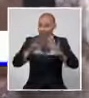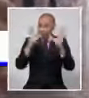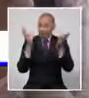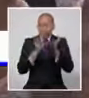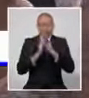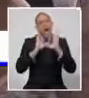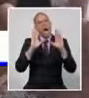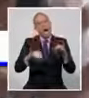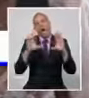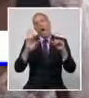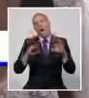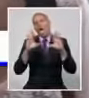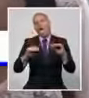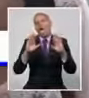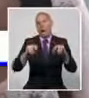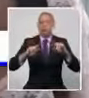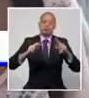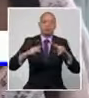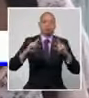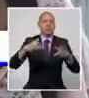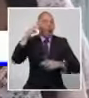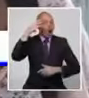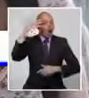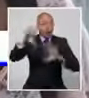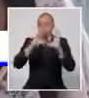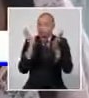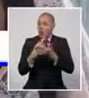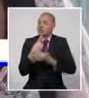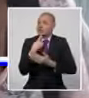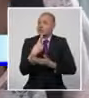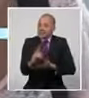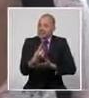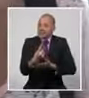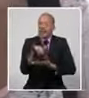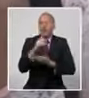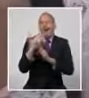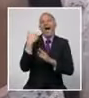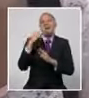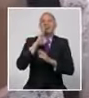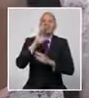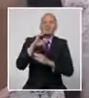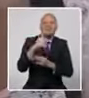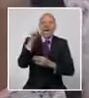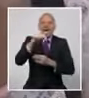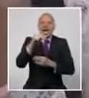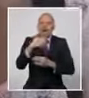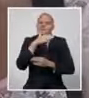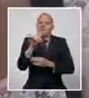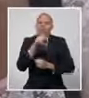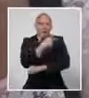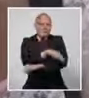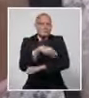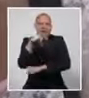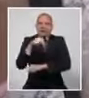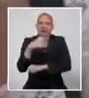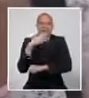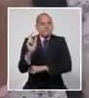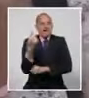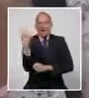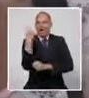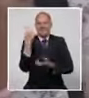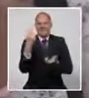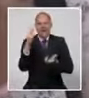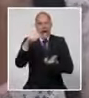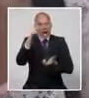hecho, el Estado, usted sabe, como dice quien lo dijo, esta es la tierra más linda que los humanos hayan visto, porque aquí pasan cosas excepcional,